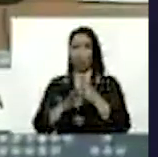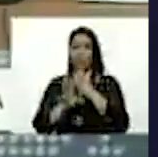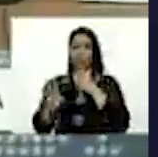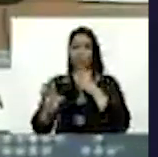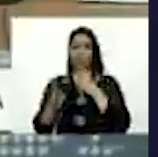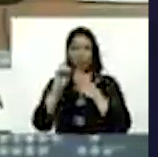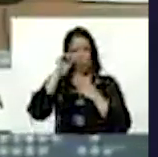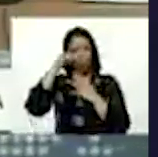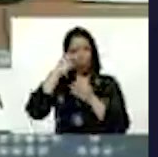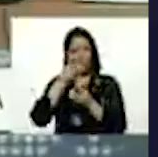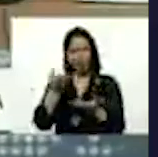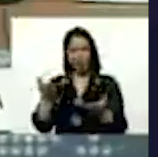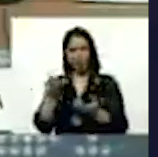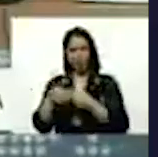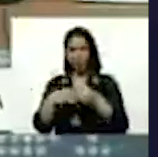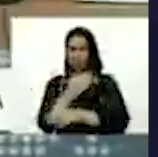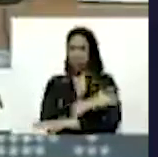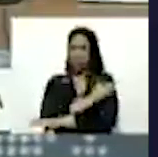acuerdas?